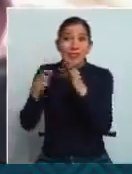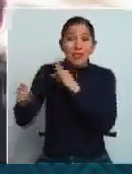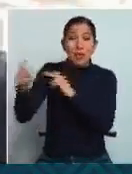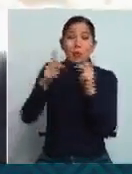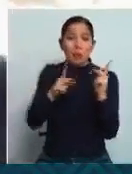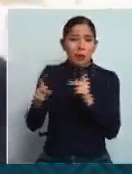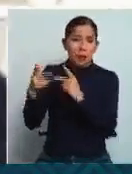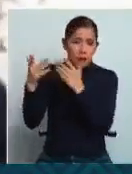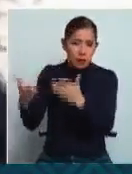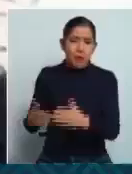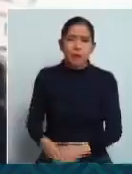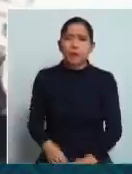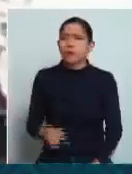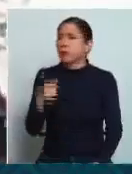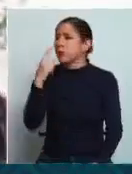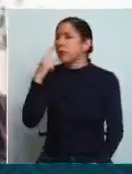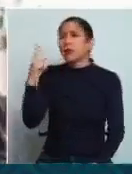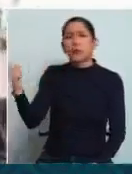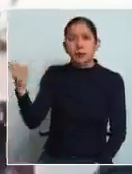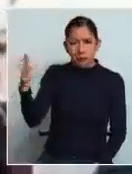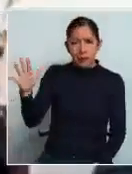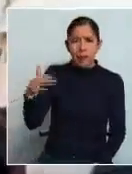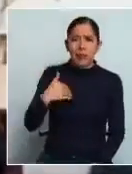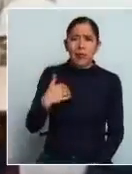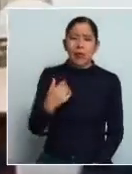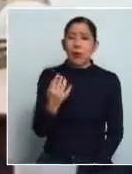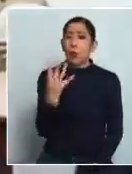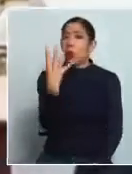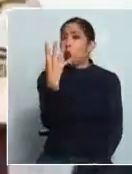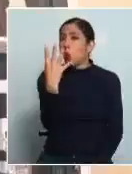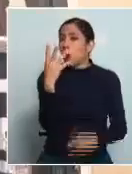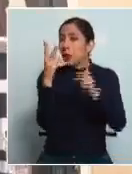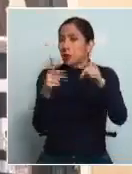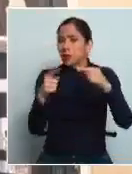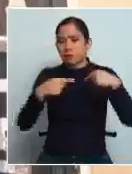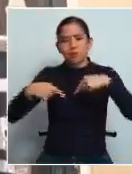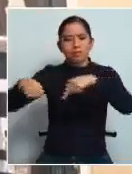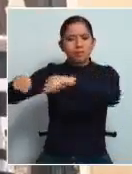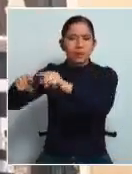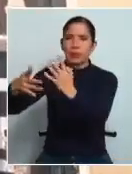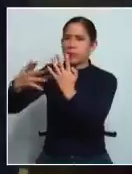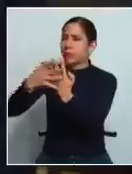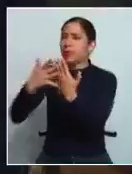previa. Aguilera recordó que ya son 4 las personas que fueron trasladadas al